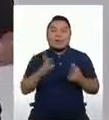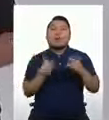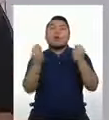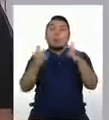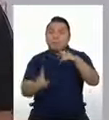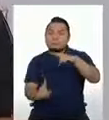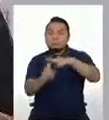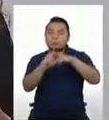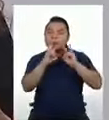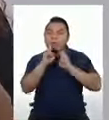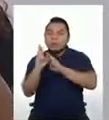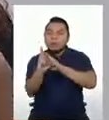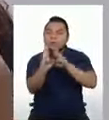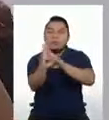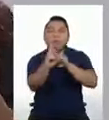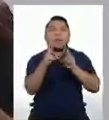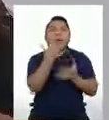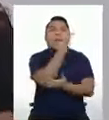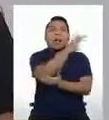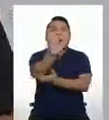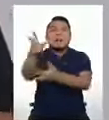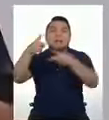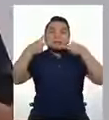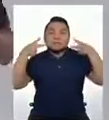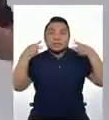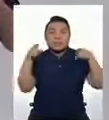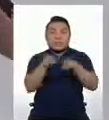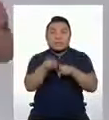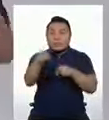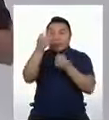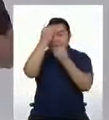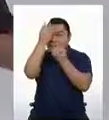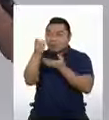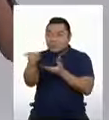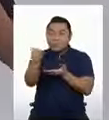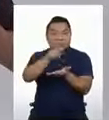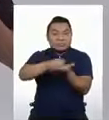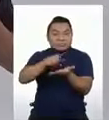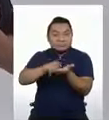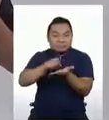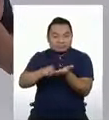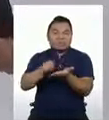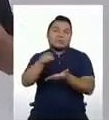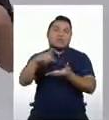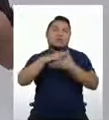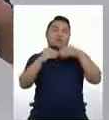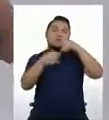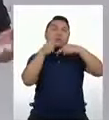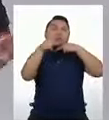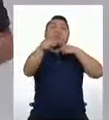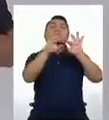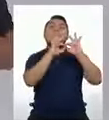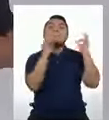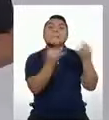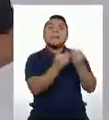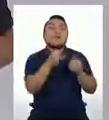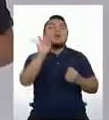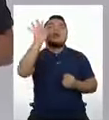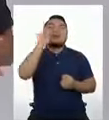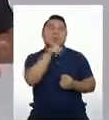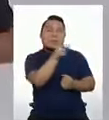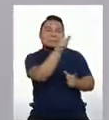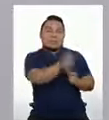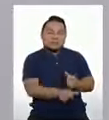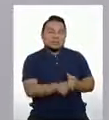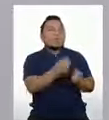del río Amazonas. Luego puedes hacer lo mismo usando la información que anotaste de la historia que te contaron tus familiares u otras